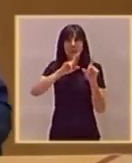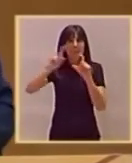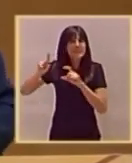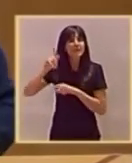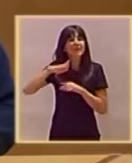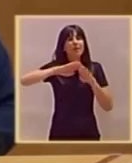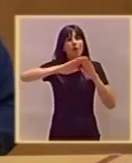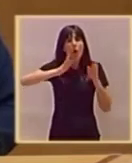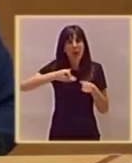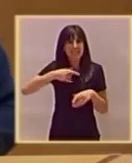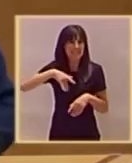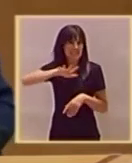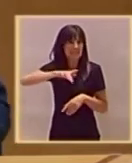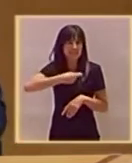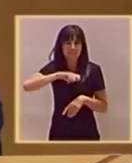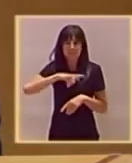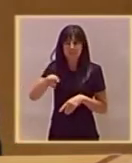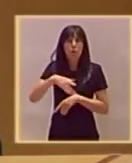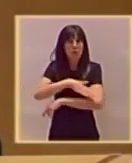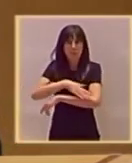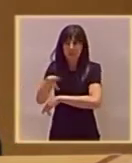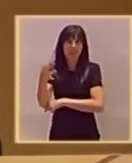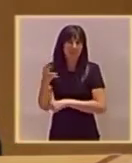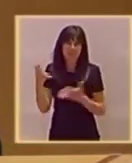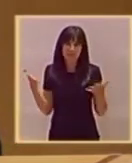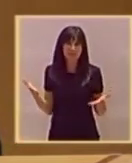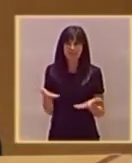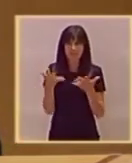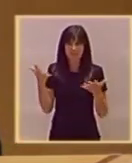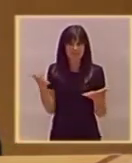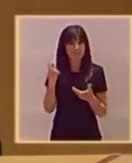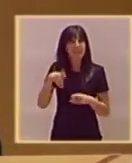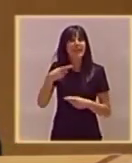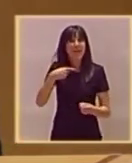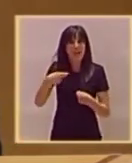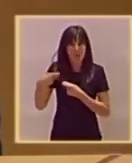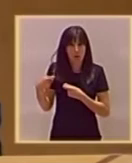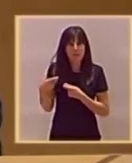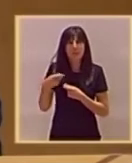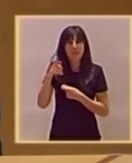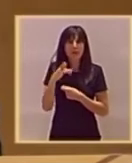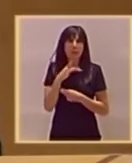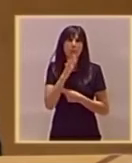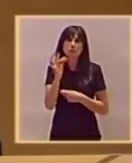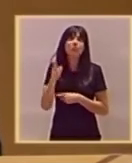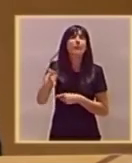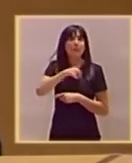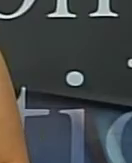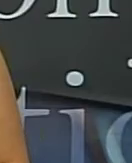lo cual el Gobierno que usted preside debe ser quien las impulse y negocie, y además beneficien a